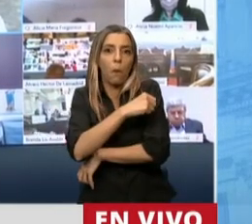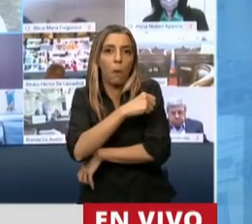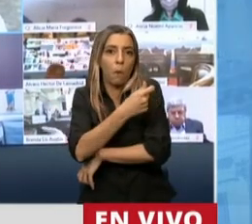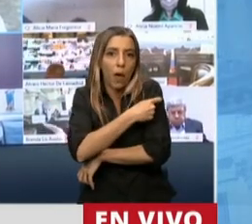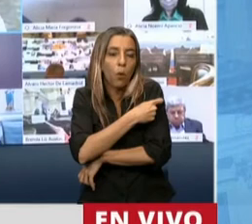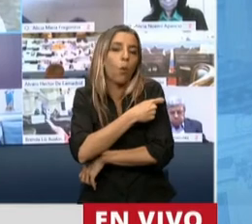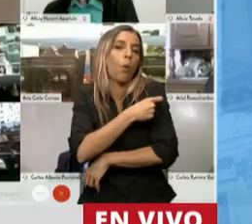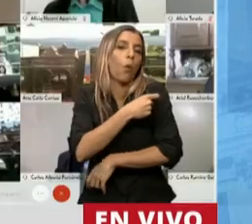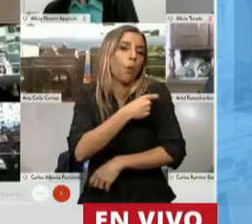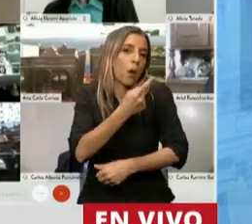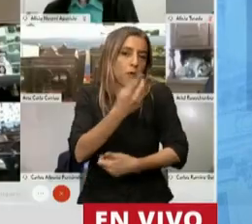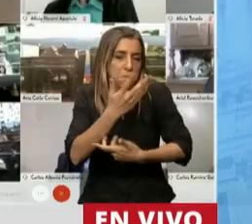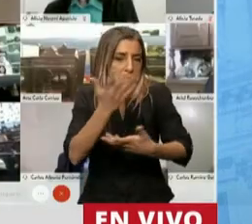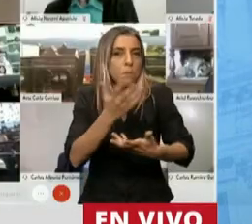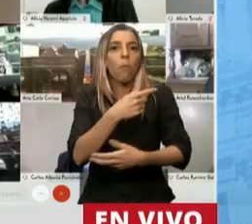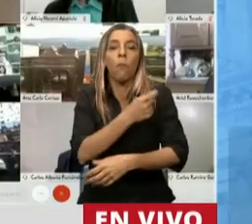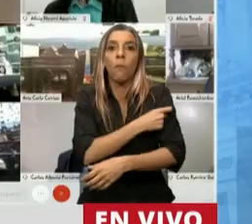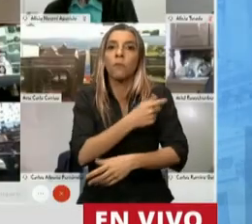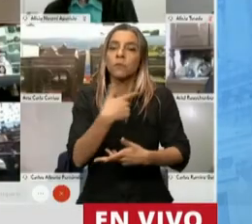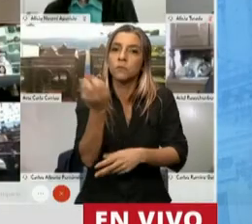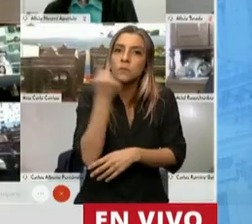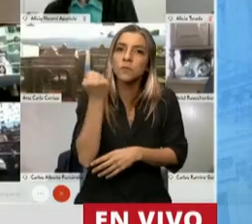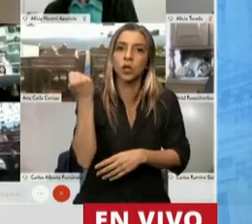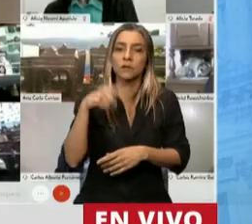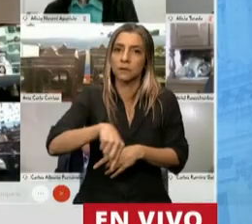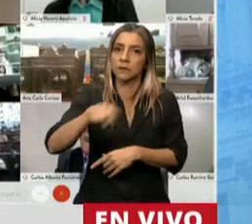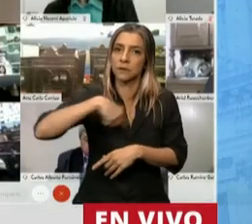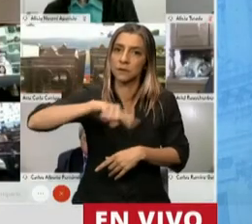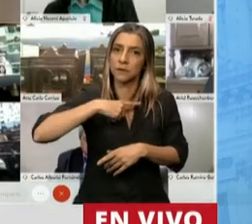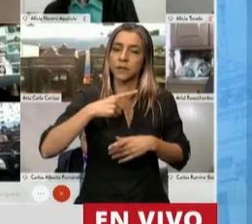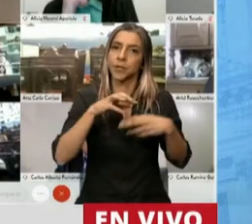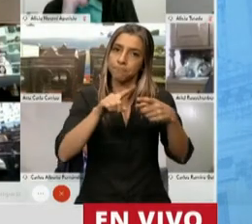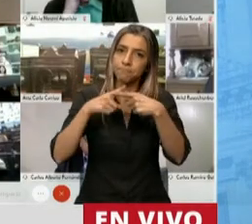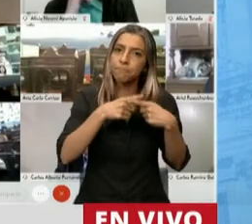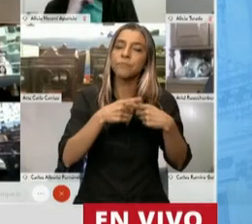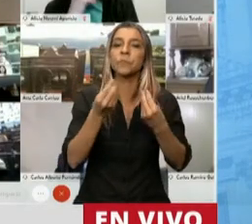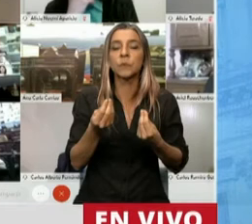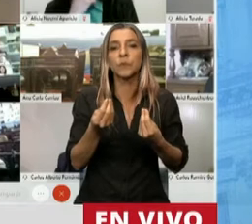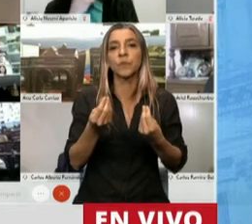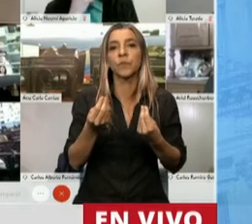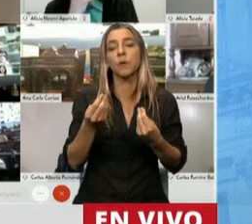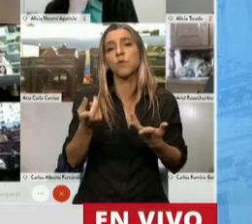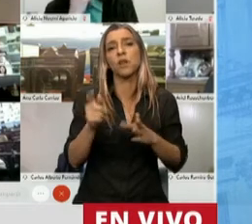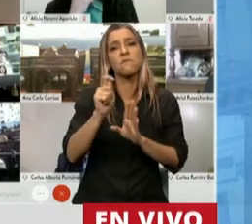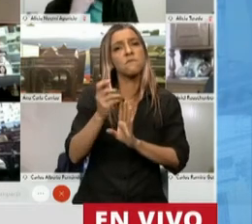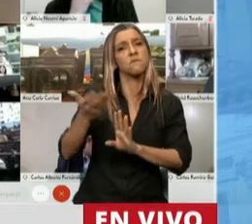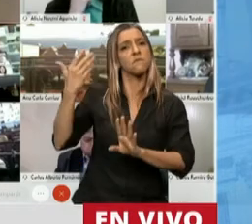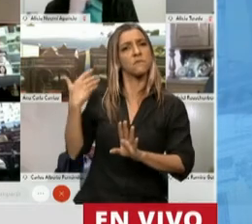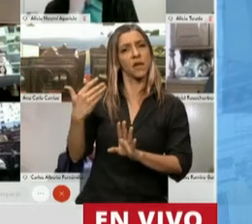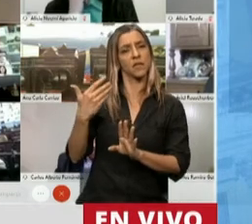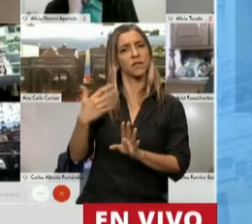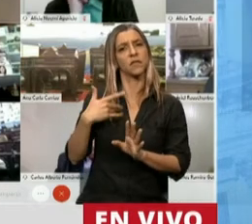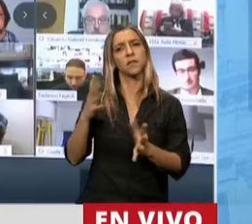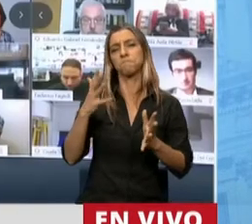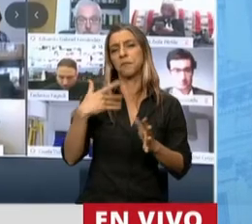esta vacuna o estas vacunas, porque en definitiva hace unos meses atrás, allá por